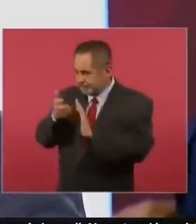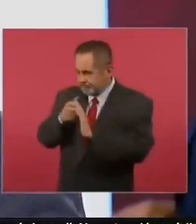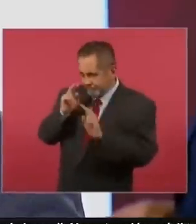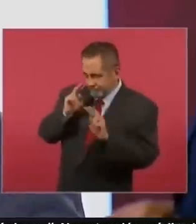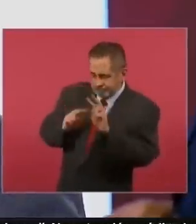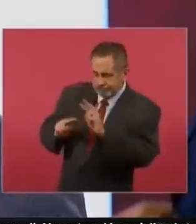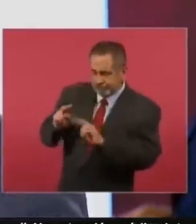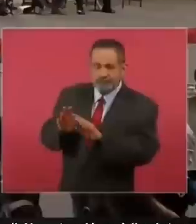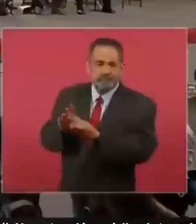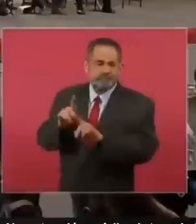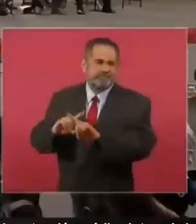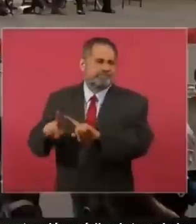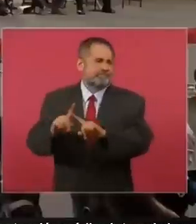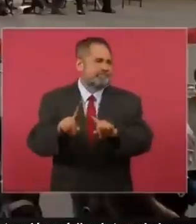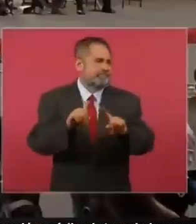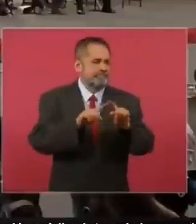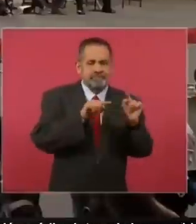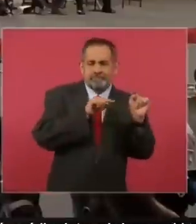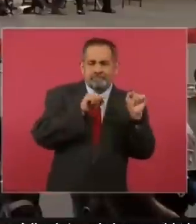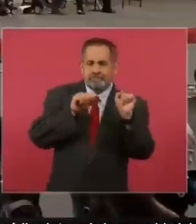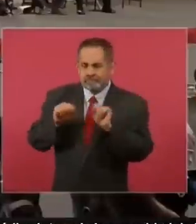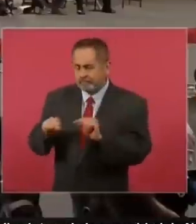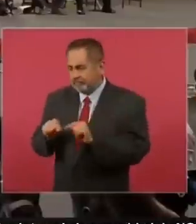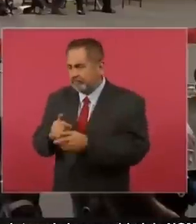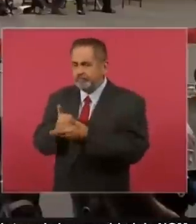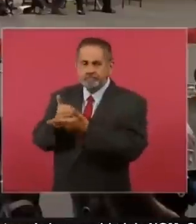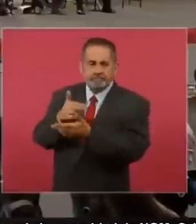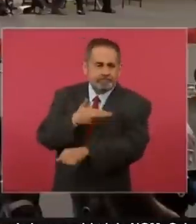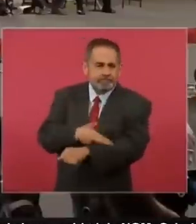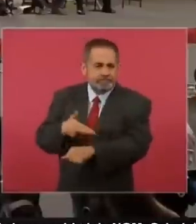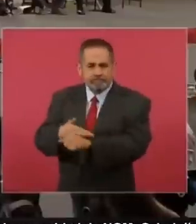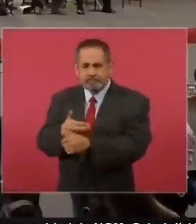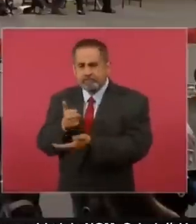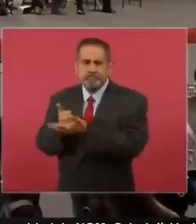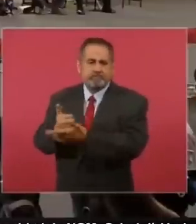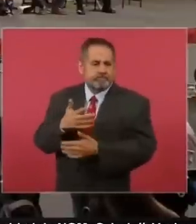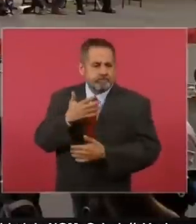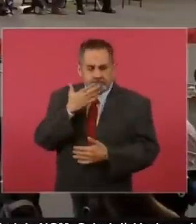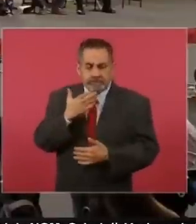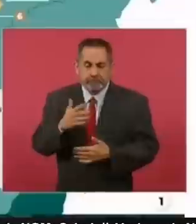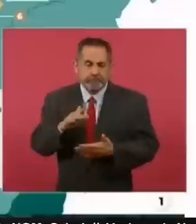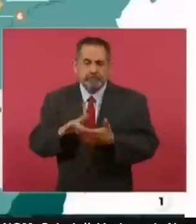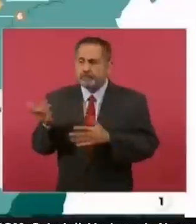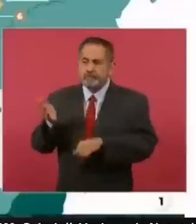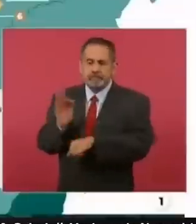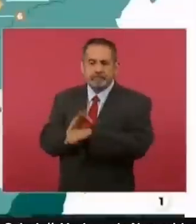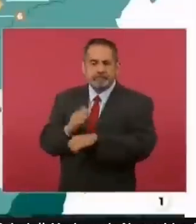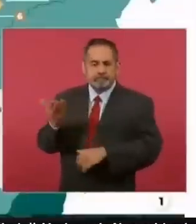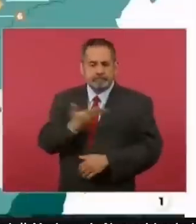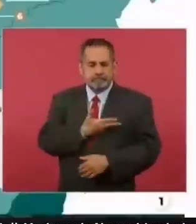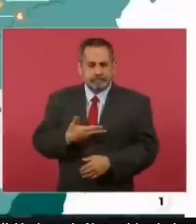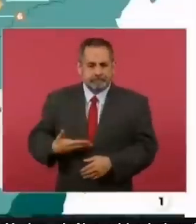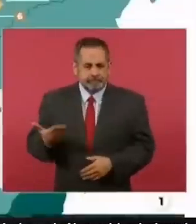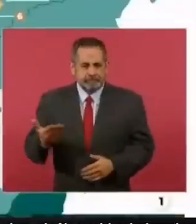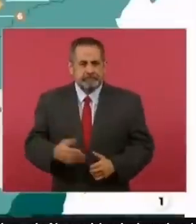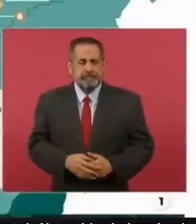y todas las dependencias gubernamentales que gracias a la disposición del presidente se